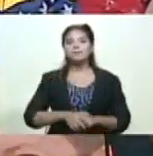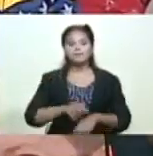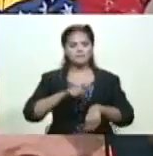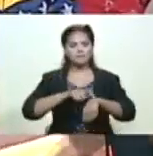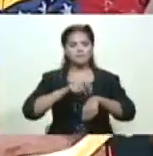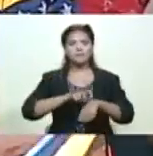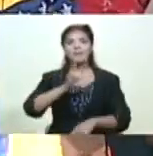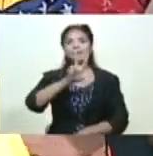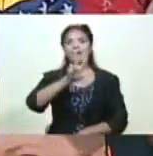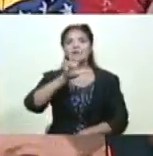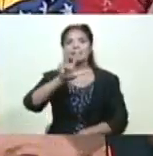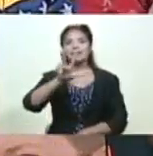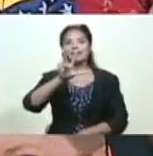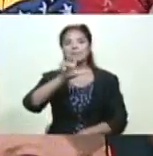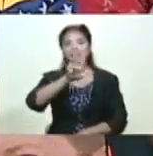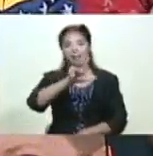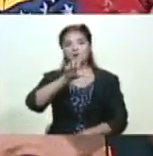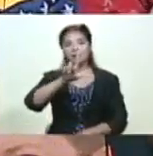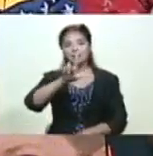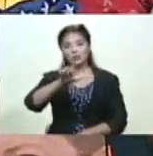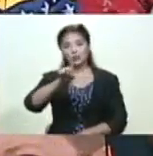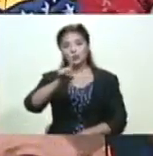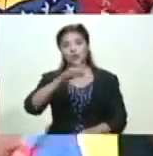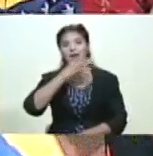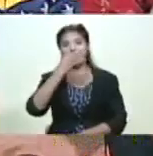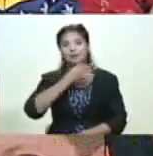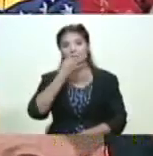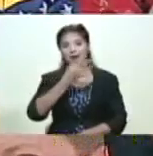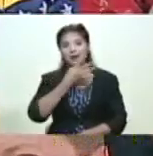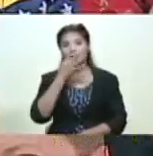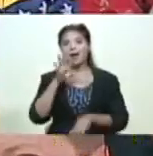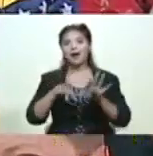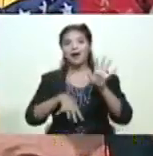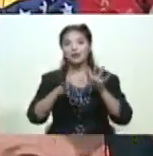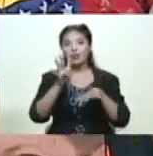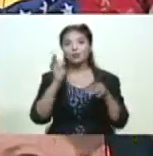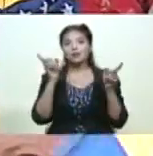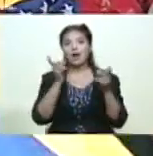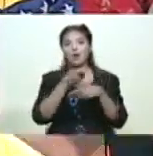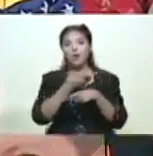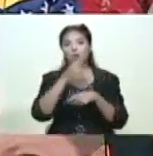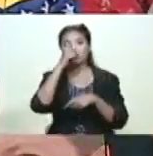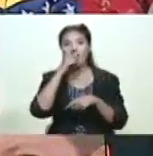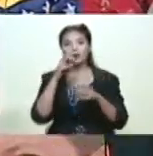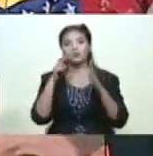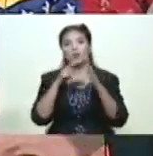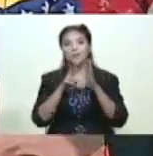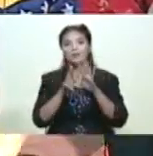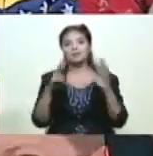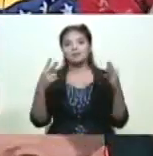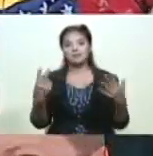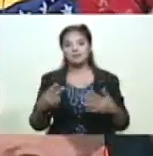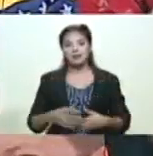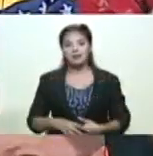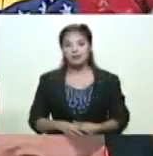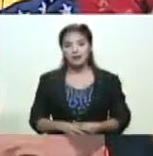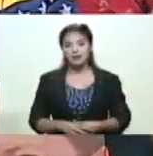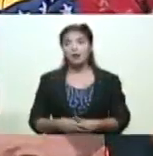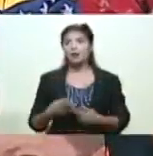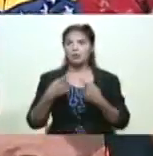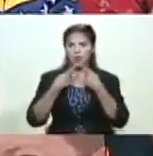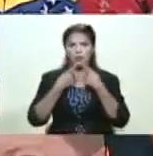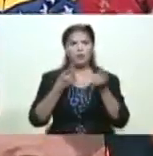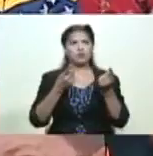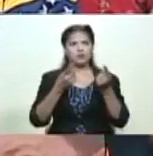3:31 de la tarde, del 14 de agosto del 2017. Lo digo